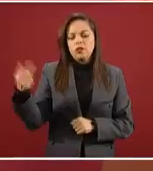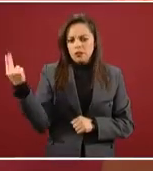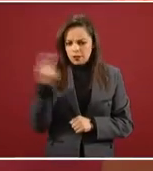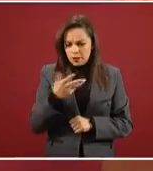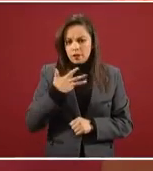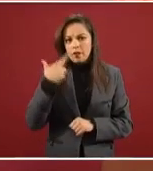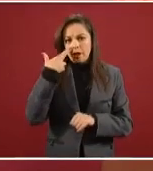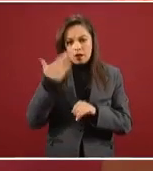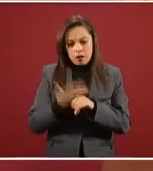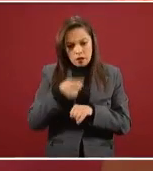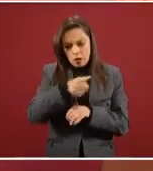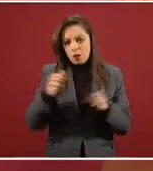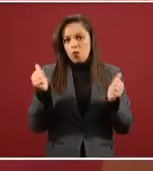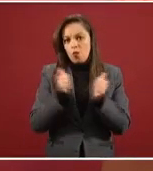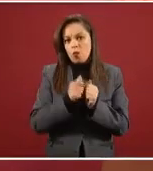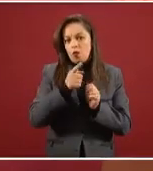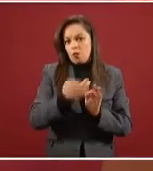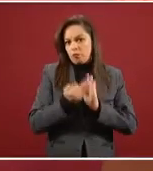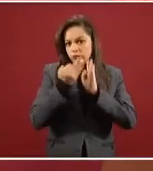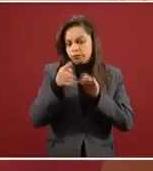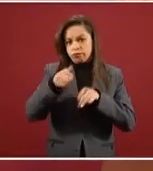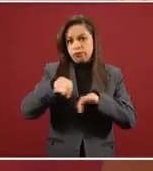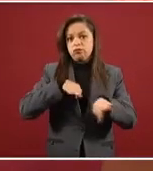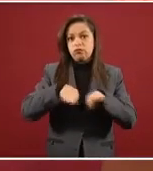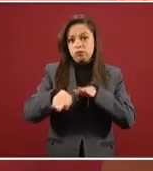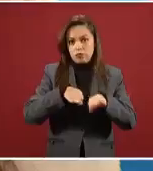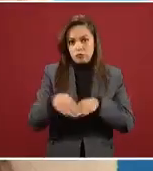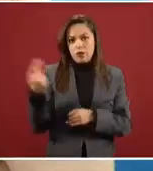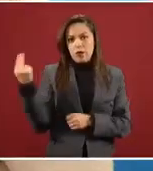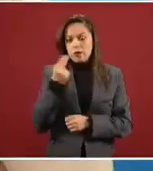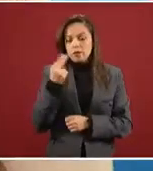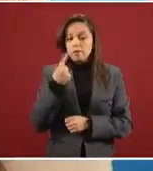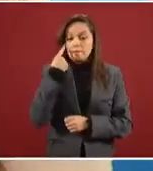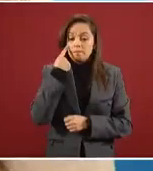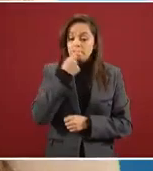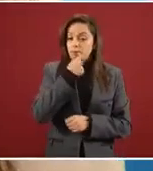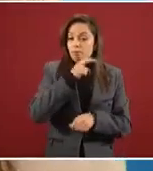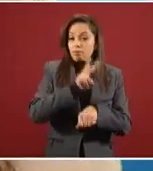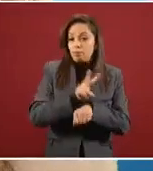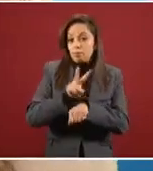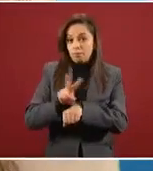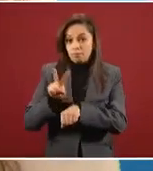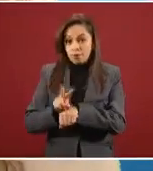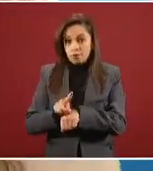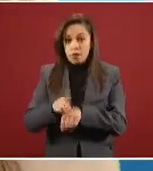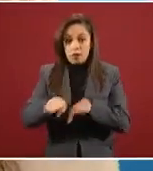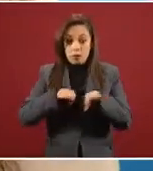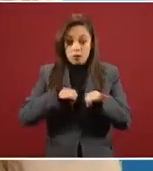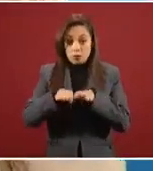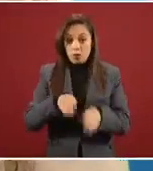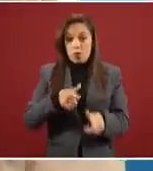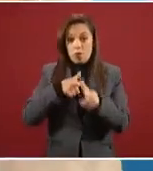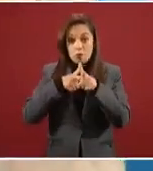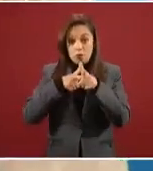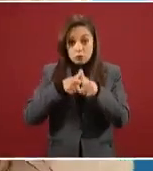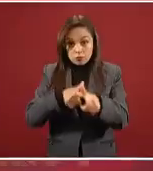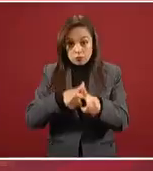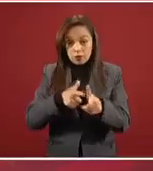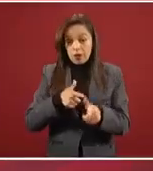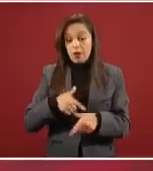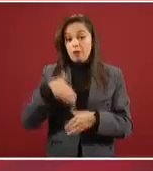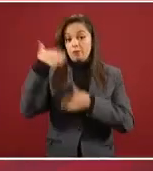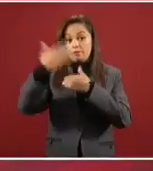trabajadores. Entonces, ser muy cuidadosos en que si la función, si el trabajo continúa en enero, si no hay